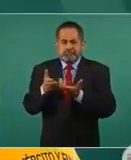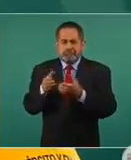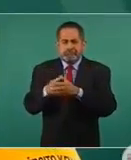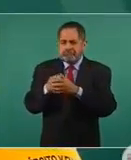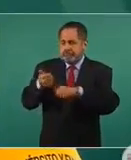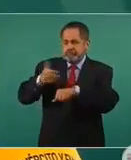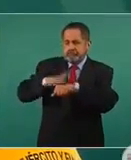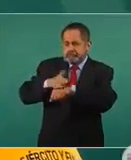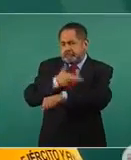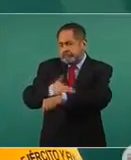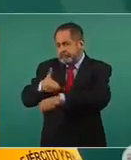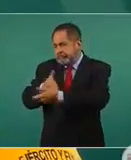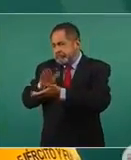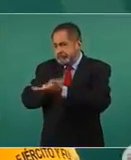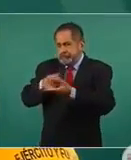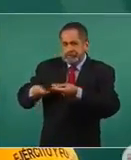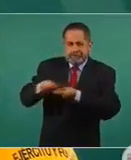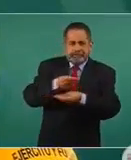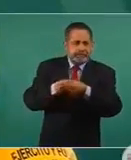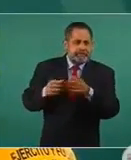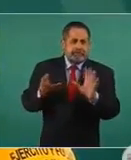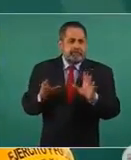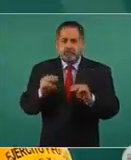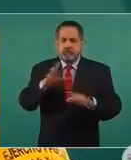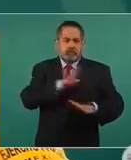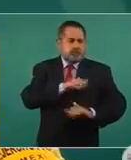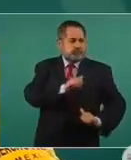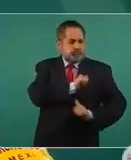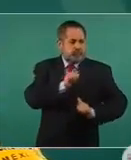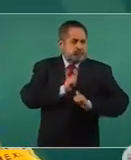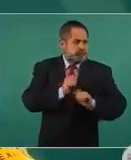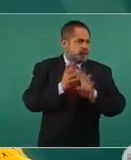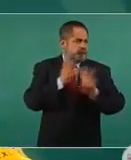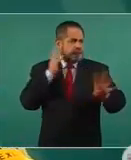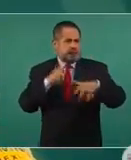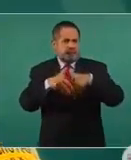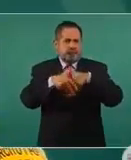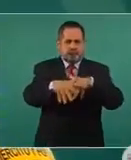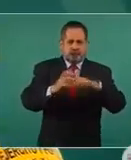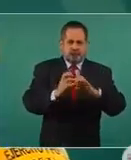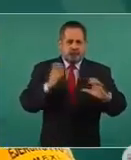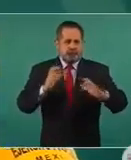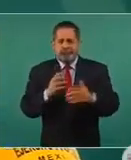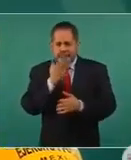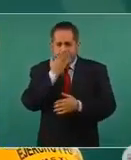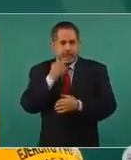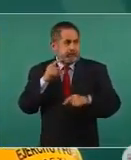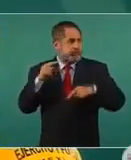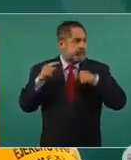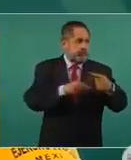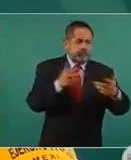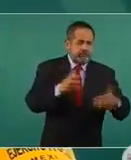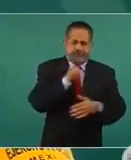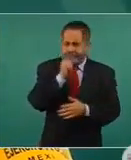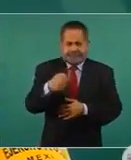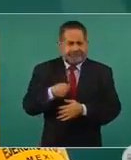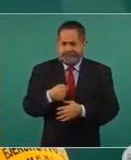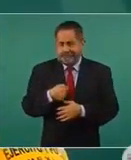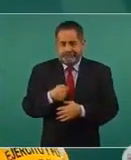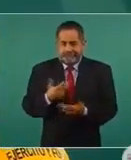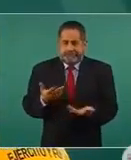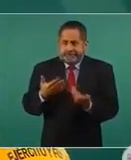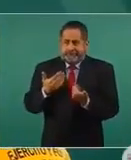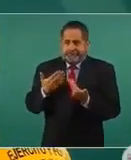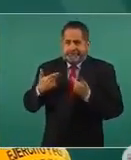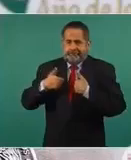parte administrativa de la guarnición. No había tropas para realizar operaciones, repito, porque